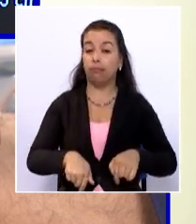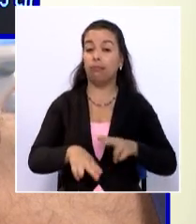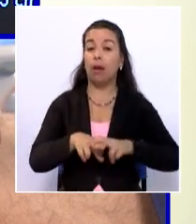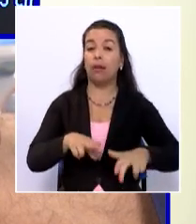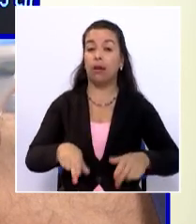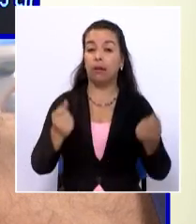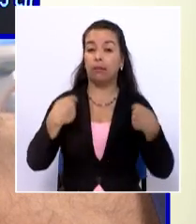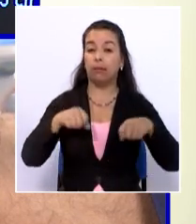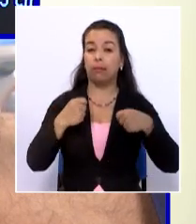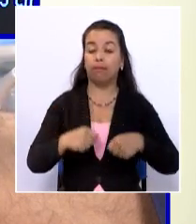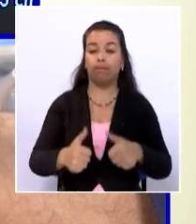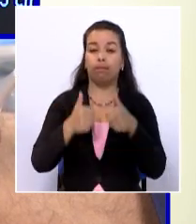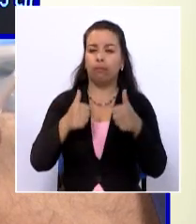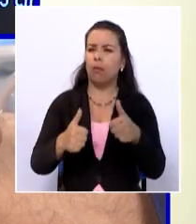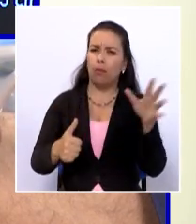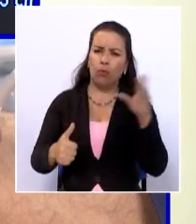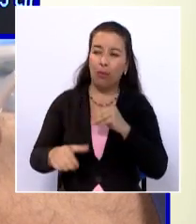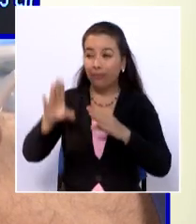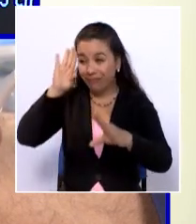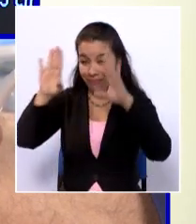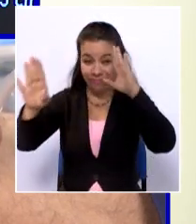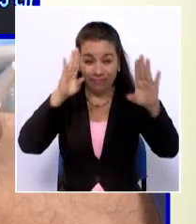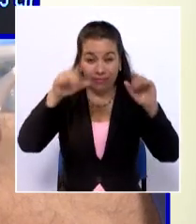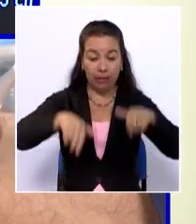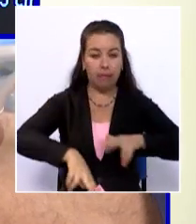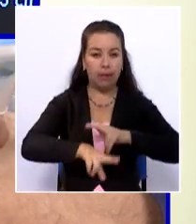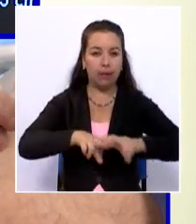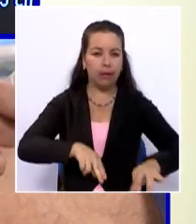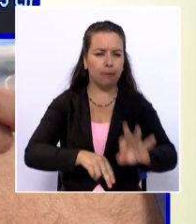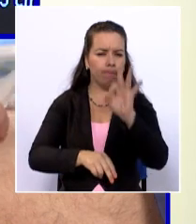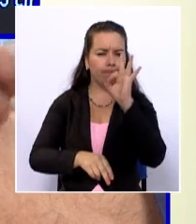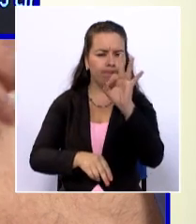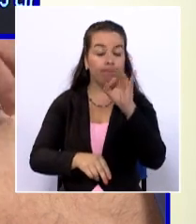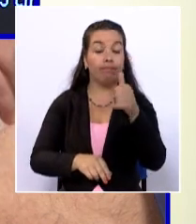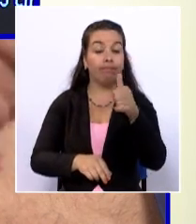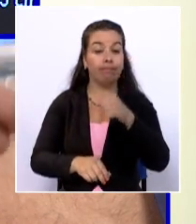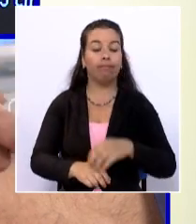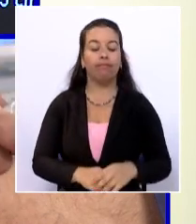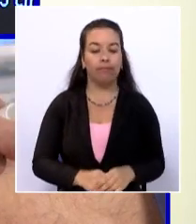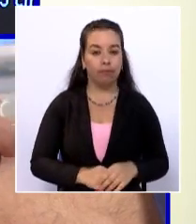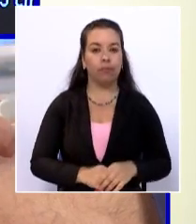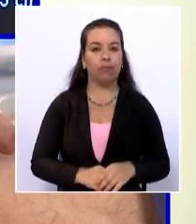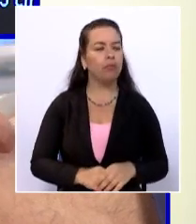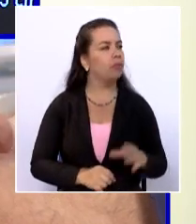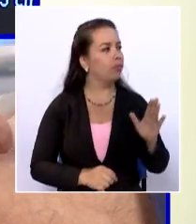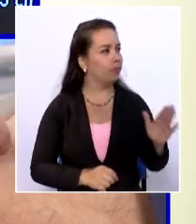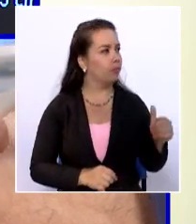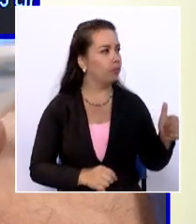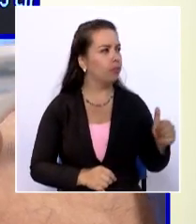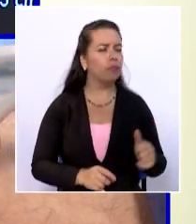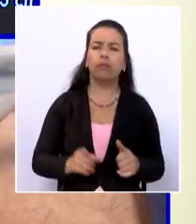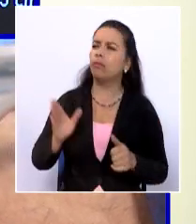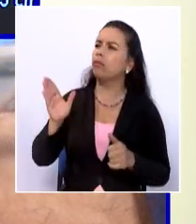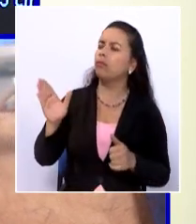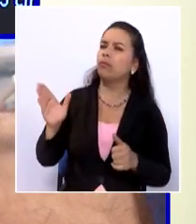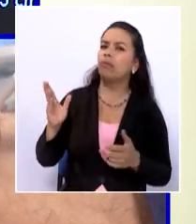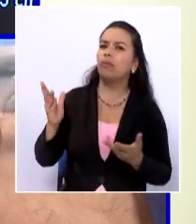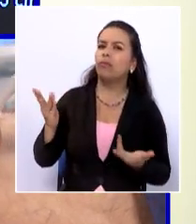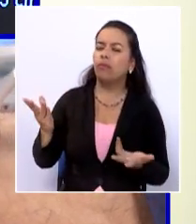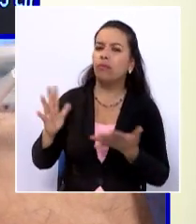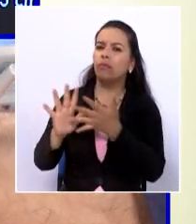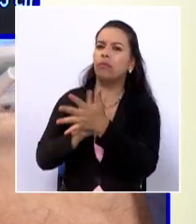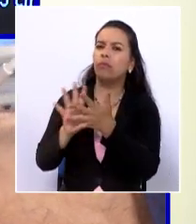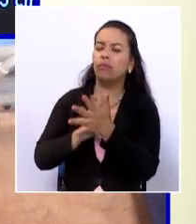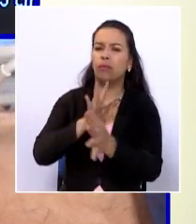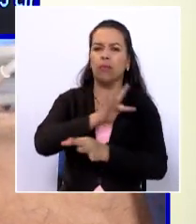un saludo muy especial a todas las hortalizas de manizales que son excelentes realmente perfectos raúl con tengo un poco las personas qué